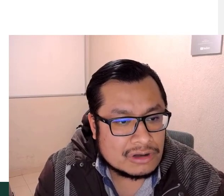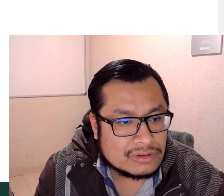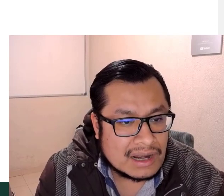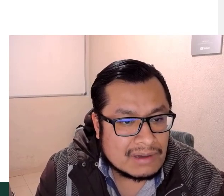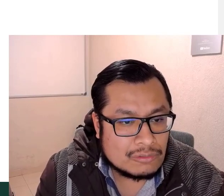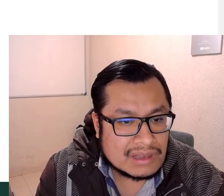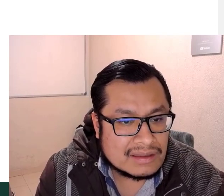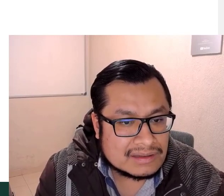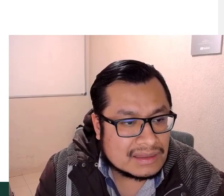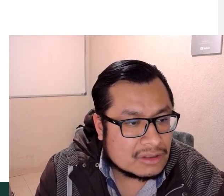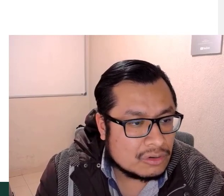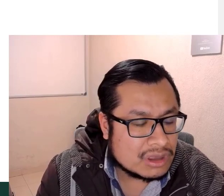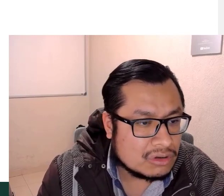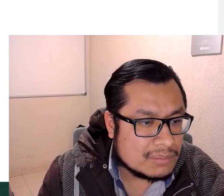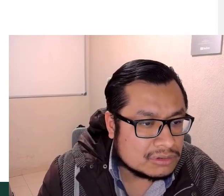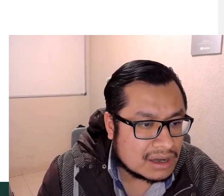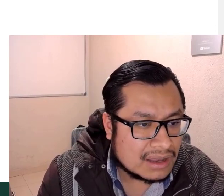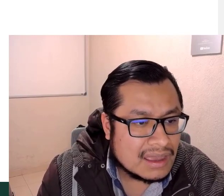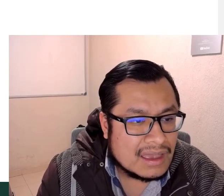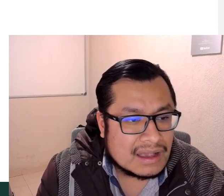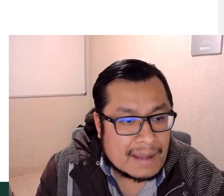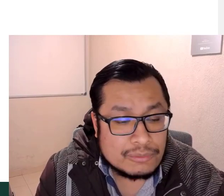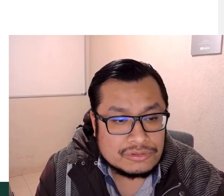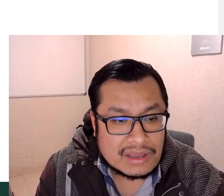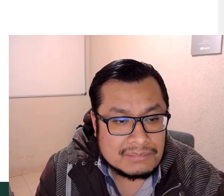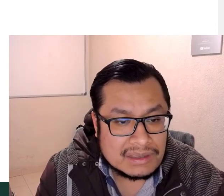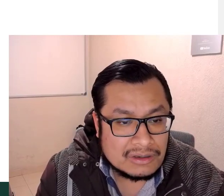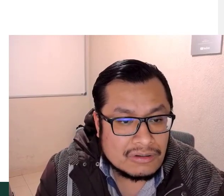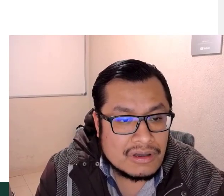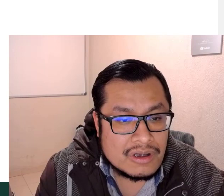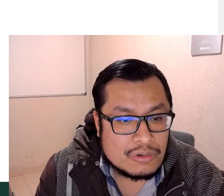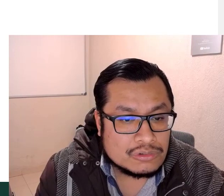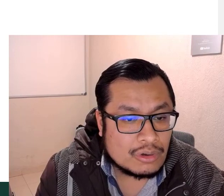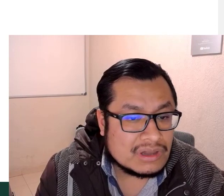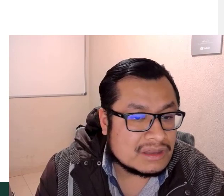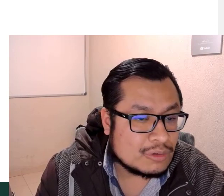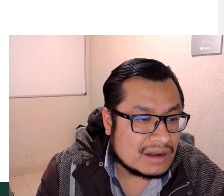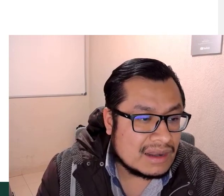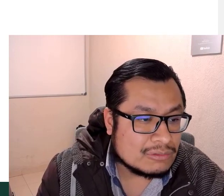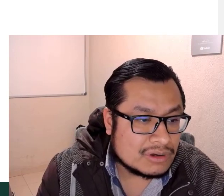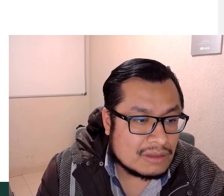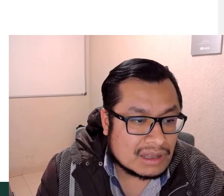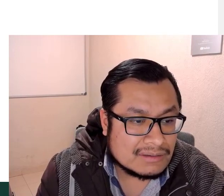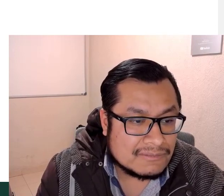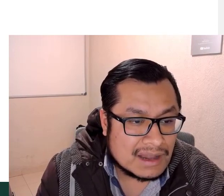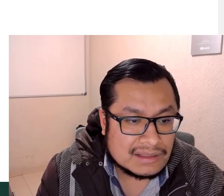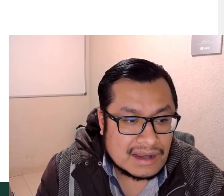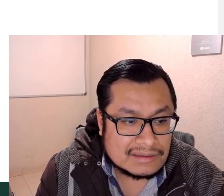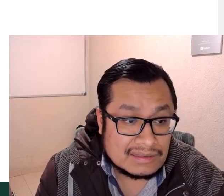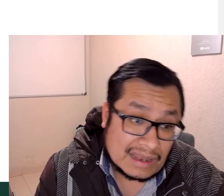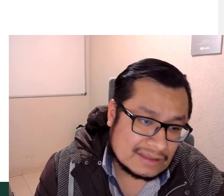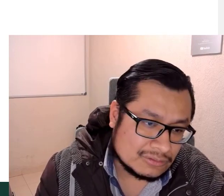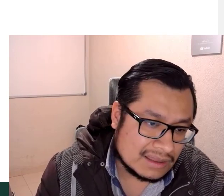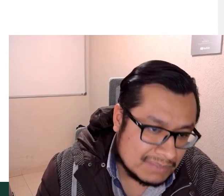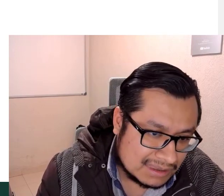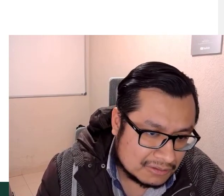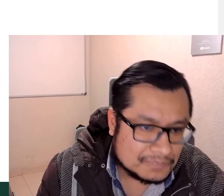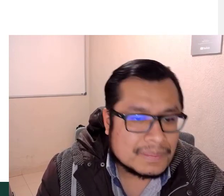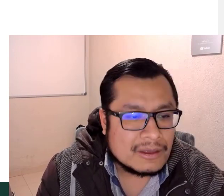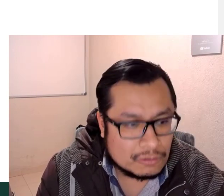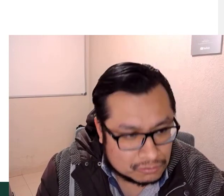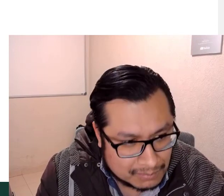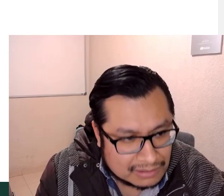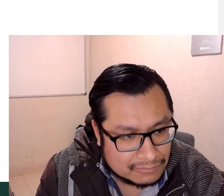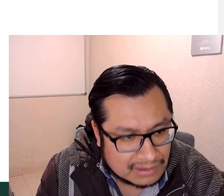aplicación de la vacuna desde el tecnológico de monterrey campus ciudad de méxico junto con el titular de la autoridad educativa federal de la ciudad de